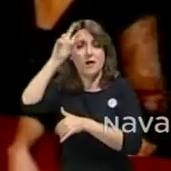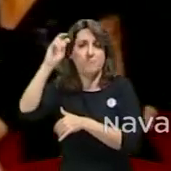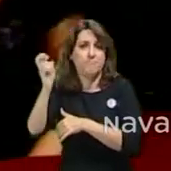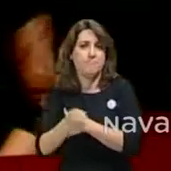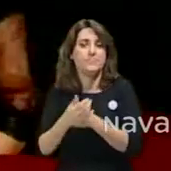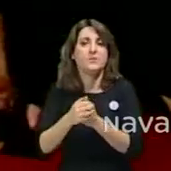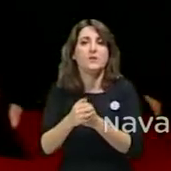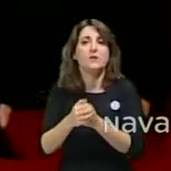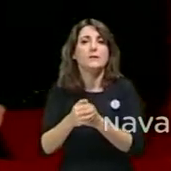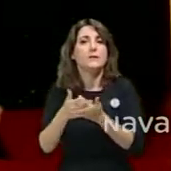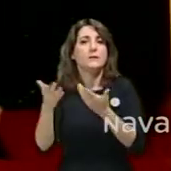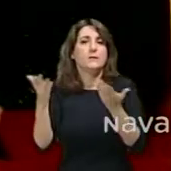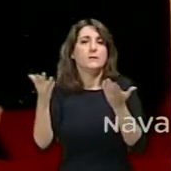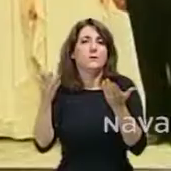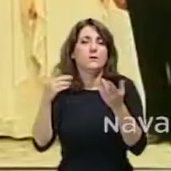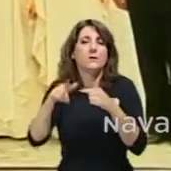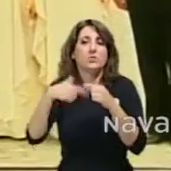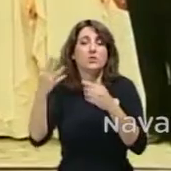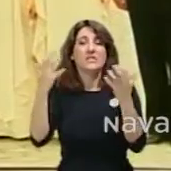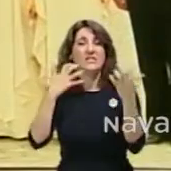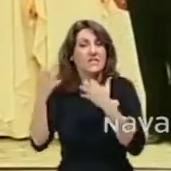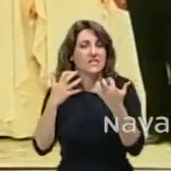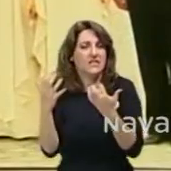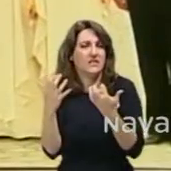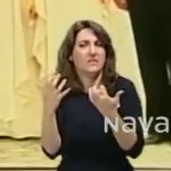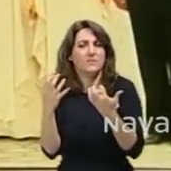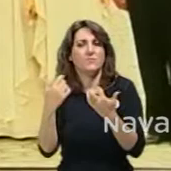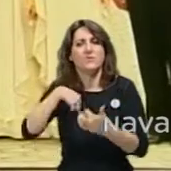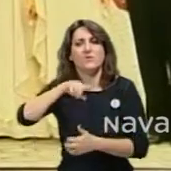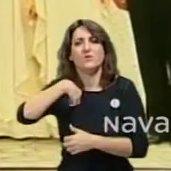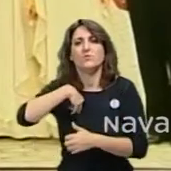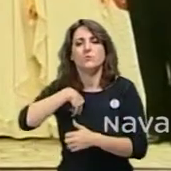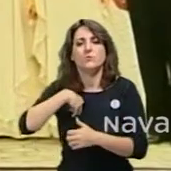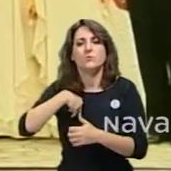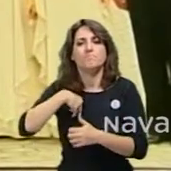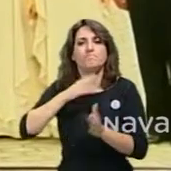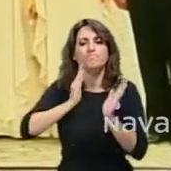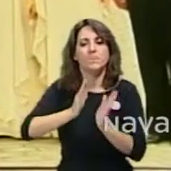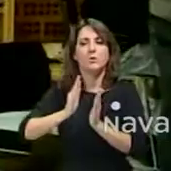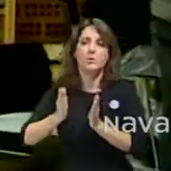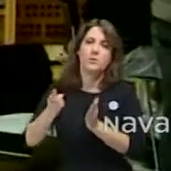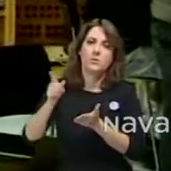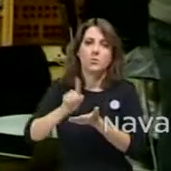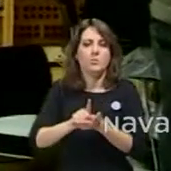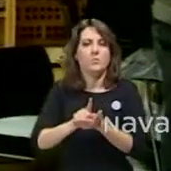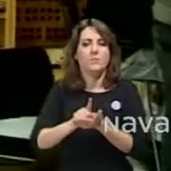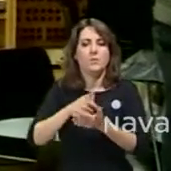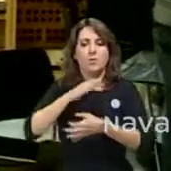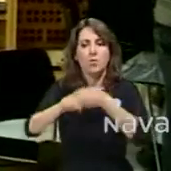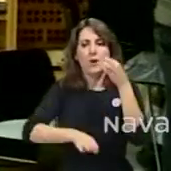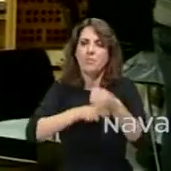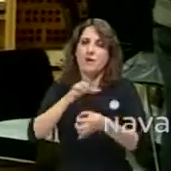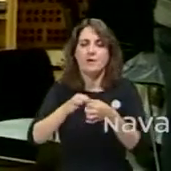Y hubo una crisis en la que tuvimos que reestructurar nuestra